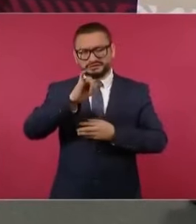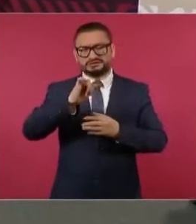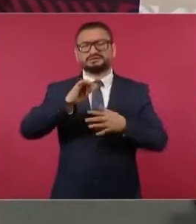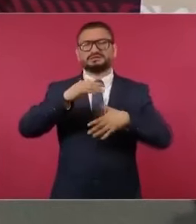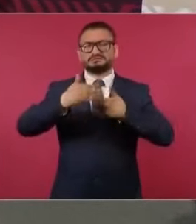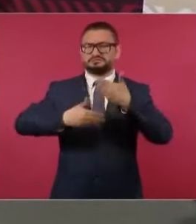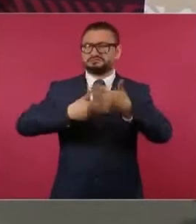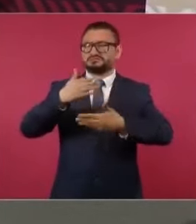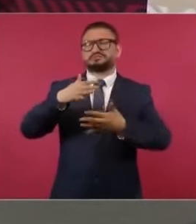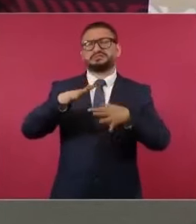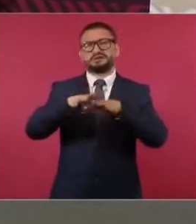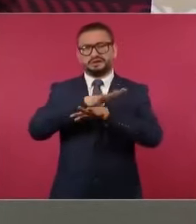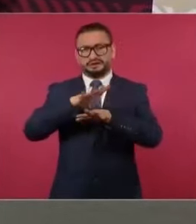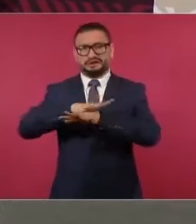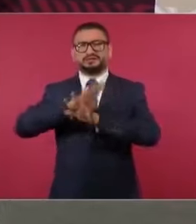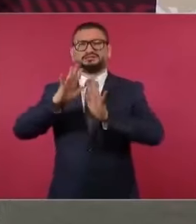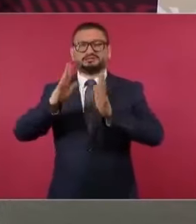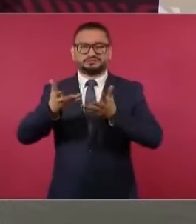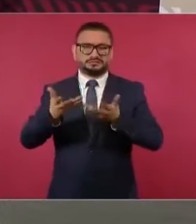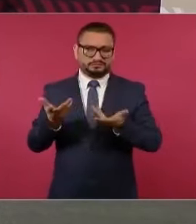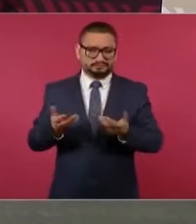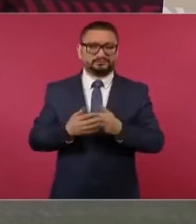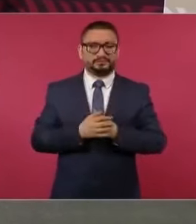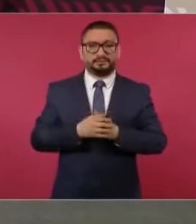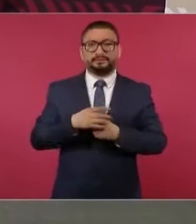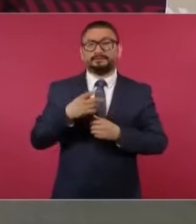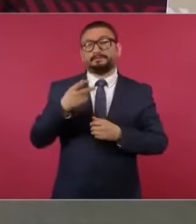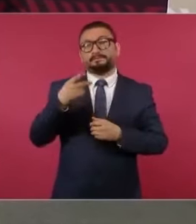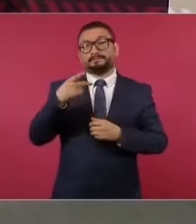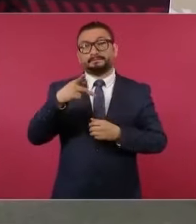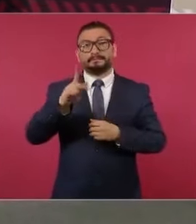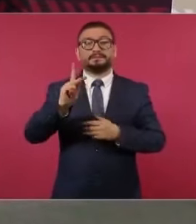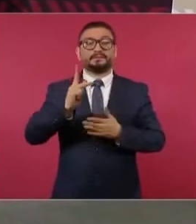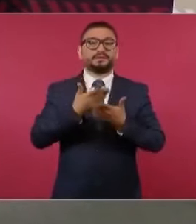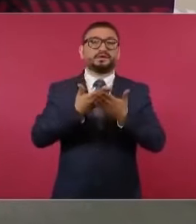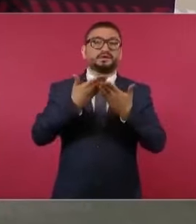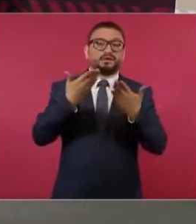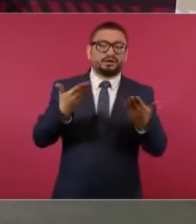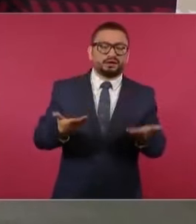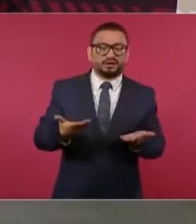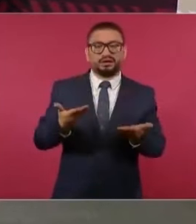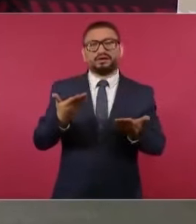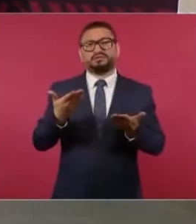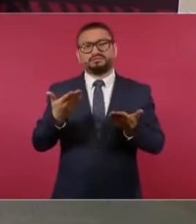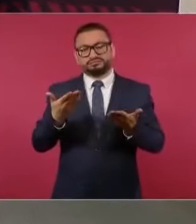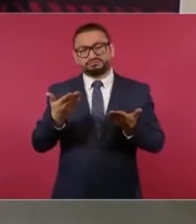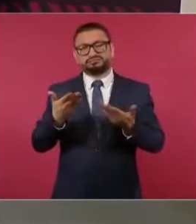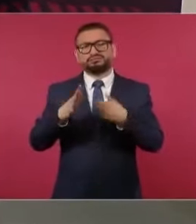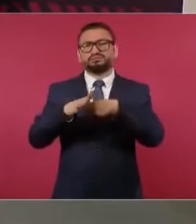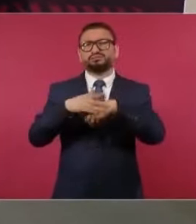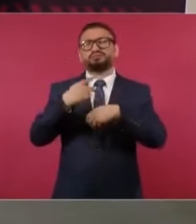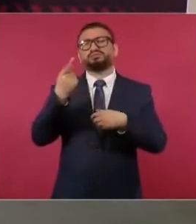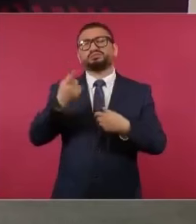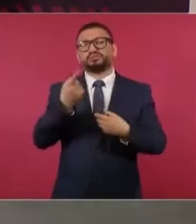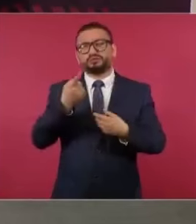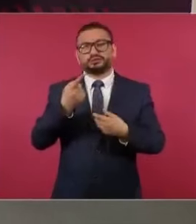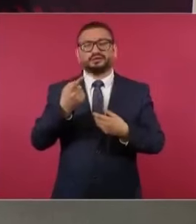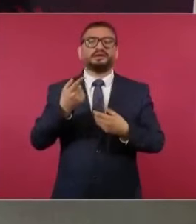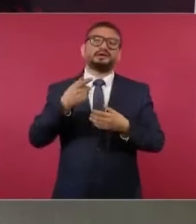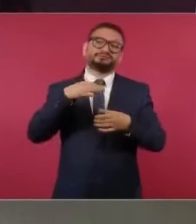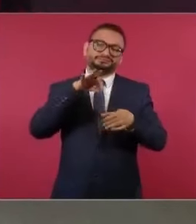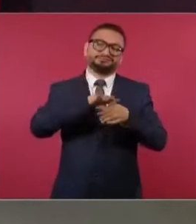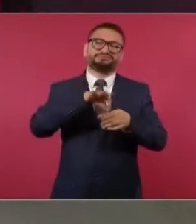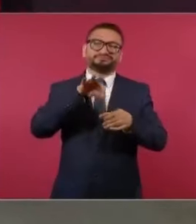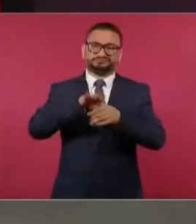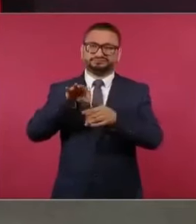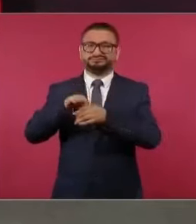aguacate mexicano es uno de los productos más emblemáticos de nuestra gastronomía y una importante fuente de ingresos para miles de familias